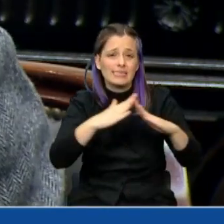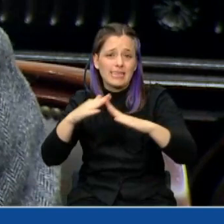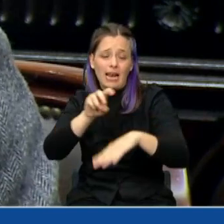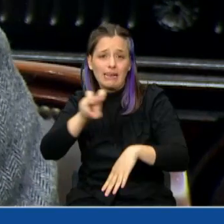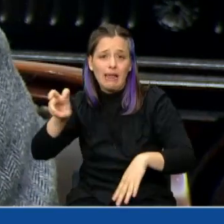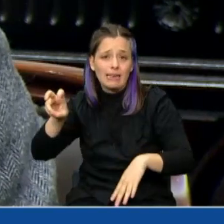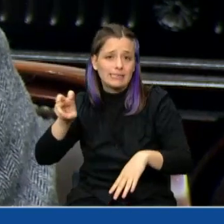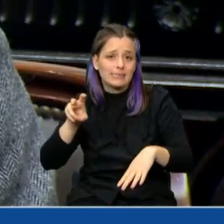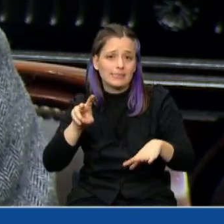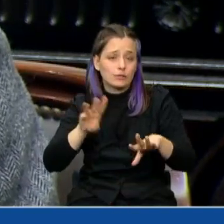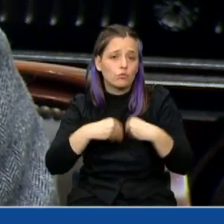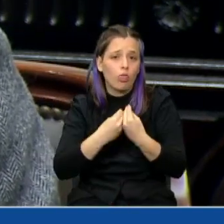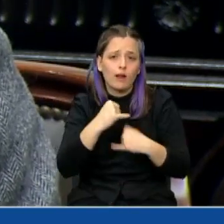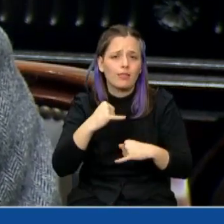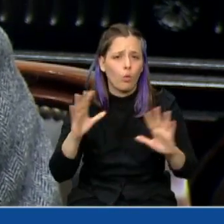siendo perjudicial.